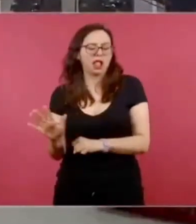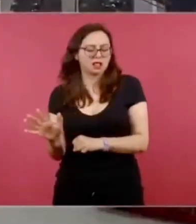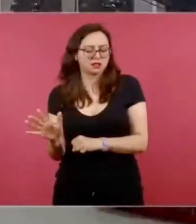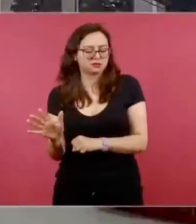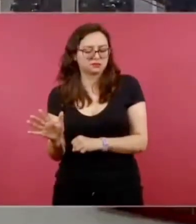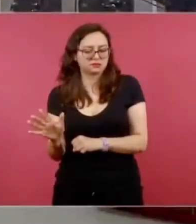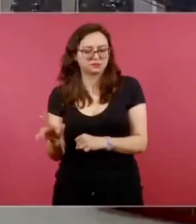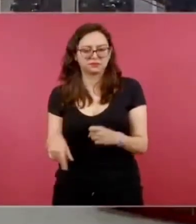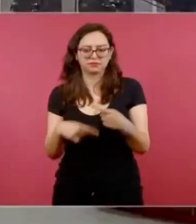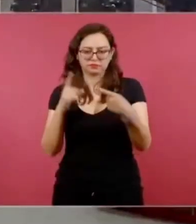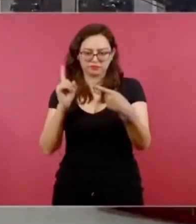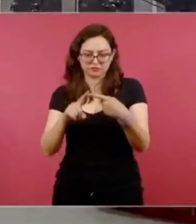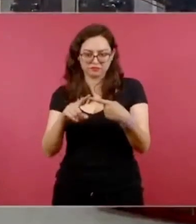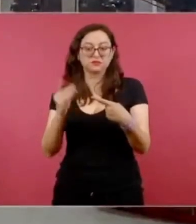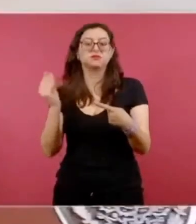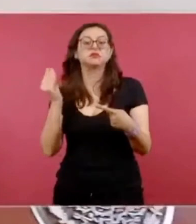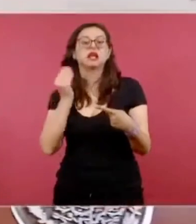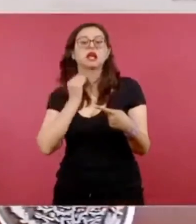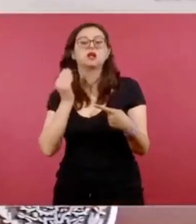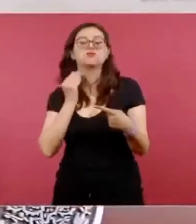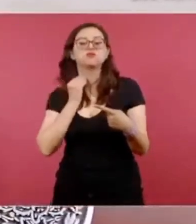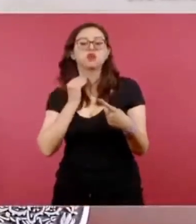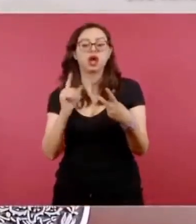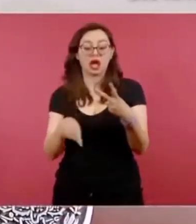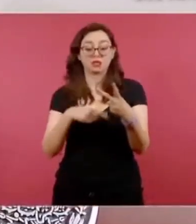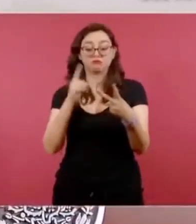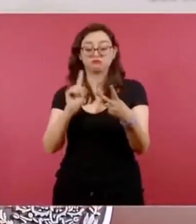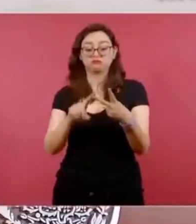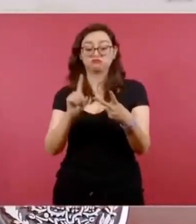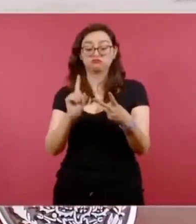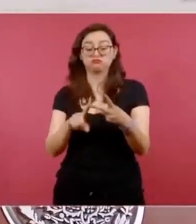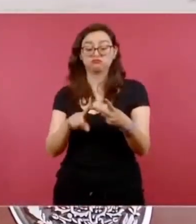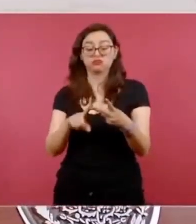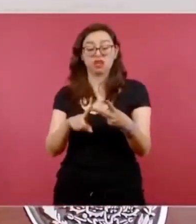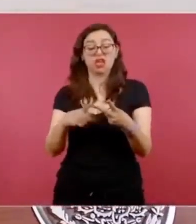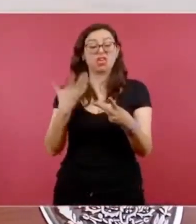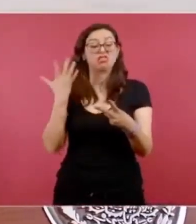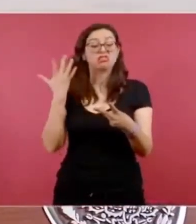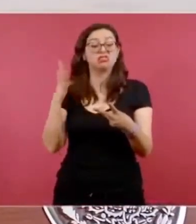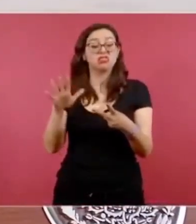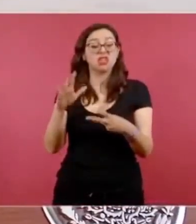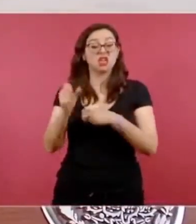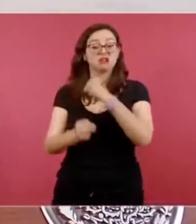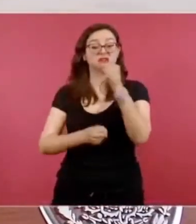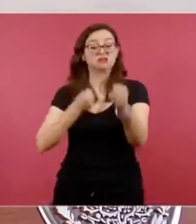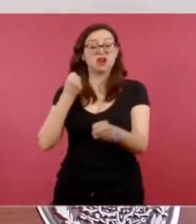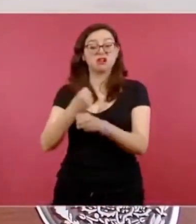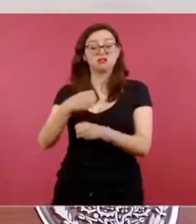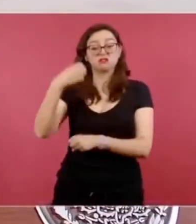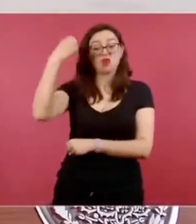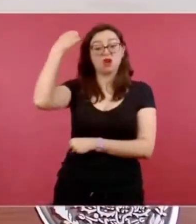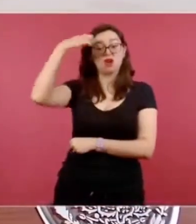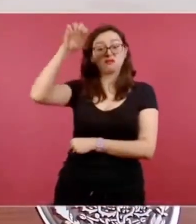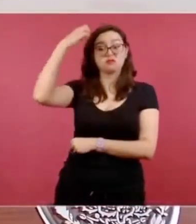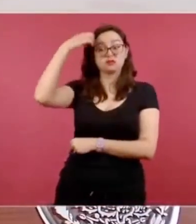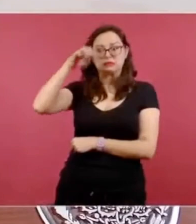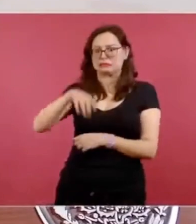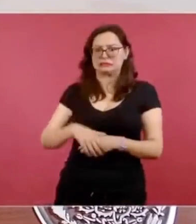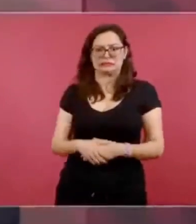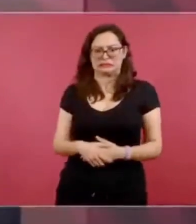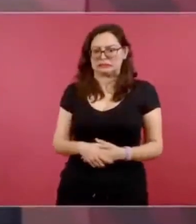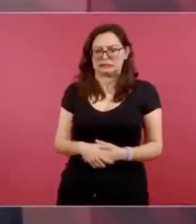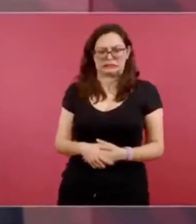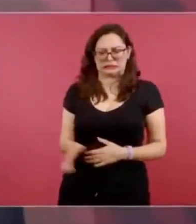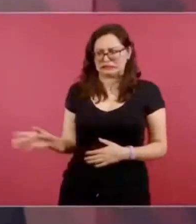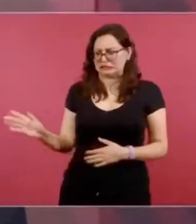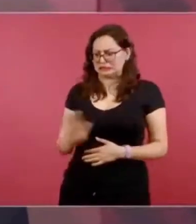y entonces se le agrega con 10 años mínimo de experiencia. No, ya con